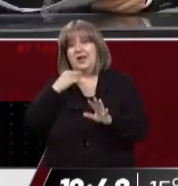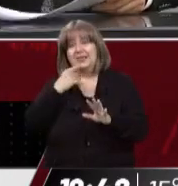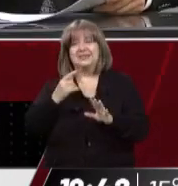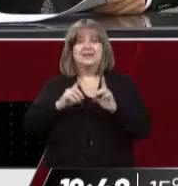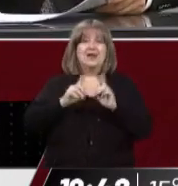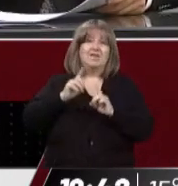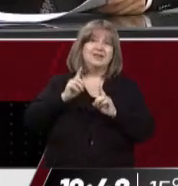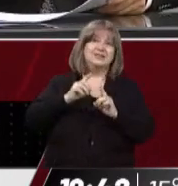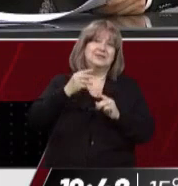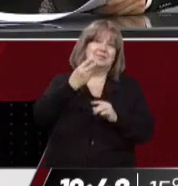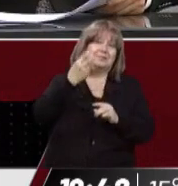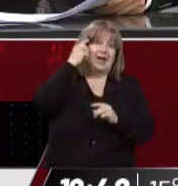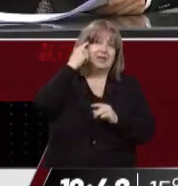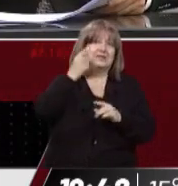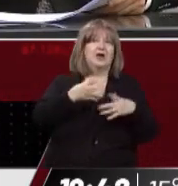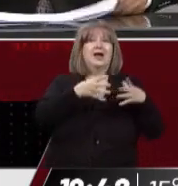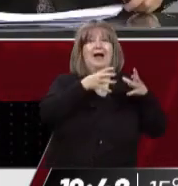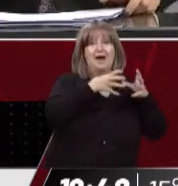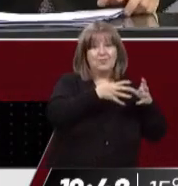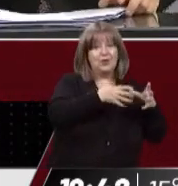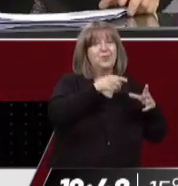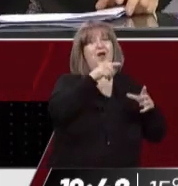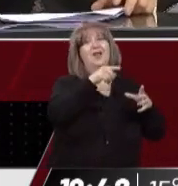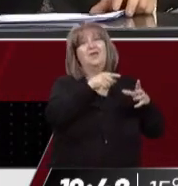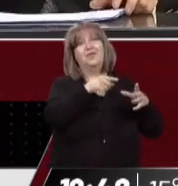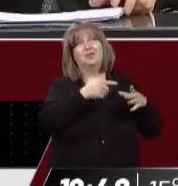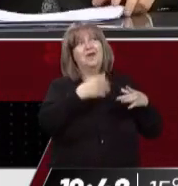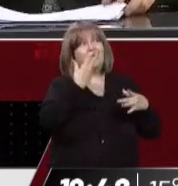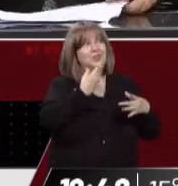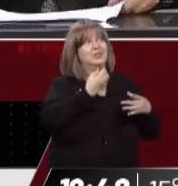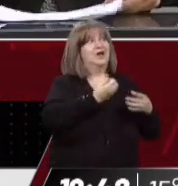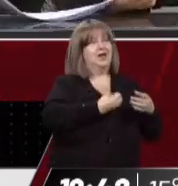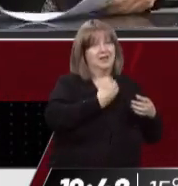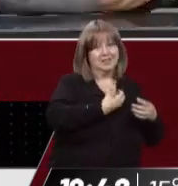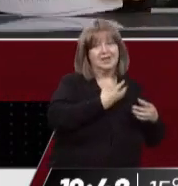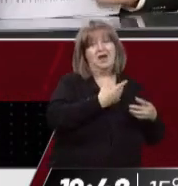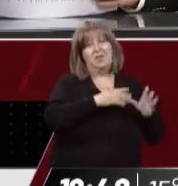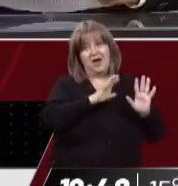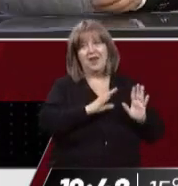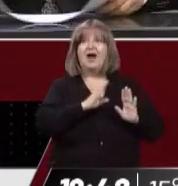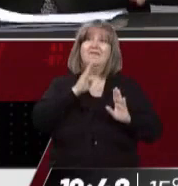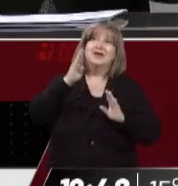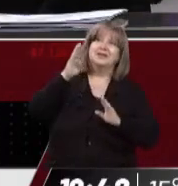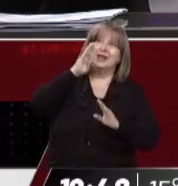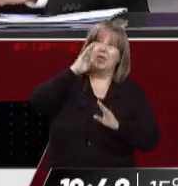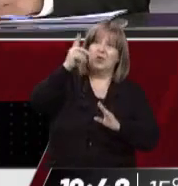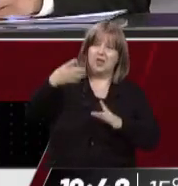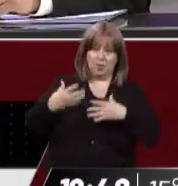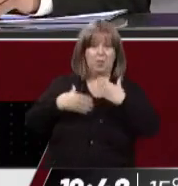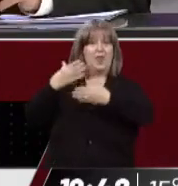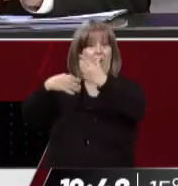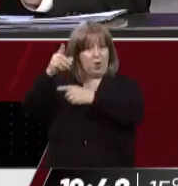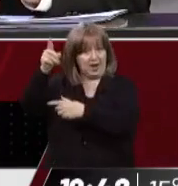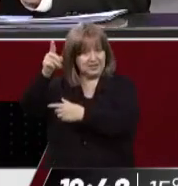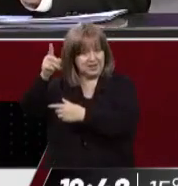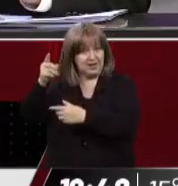de que yendo a los Estados Unidos es más fácil el nivel. ¿El sueño americano, dice usted? Claro, decís, bueno, no tienen tan buena liga, tan buen nivel, acabo y la rompo. ¿No pensaste en